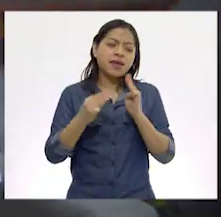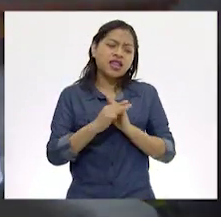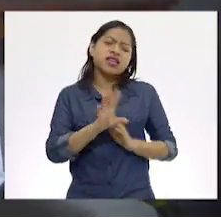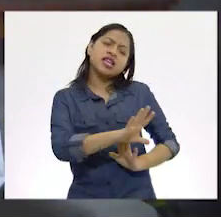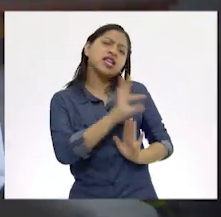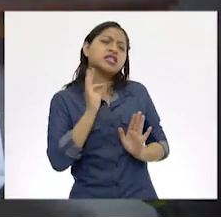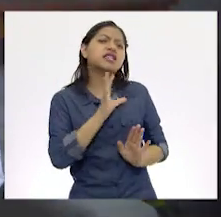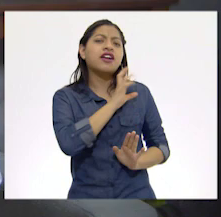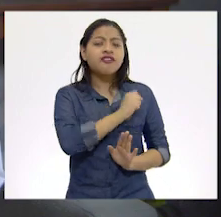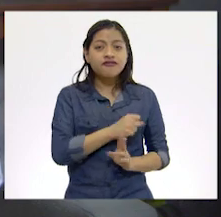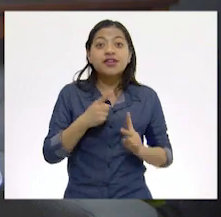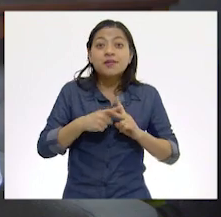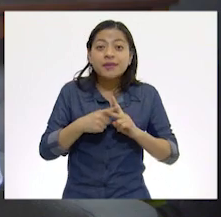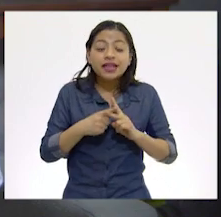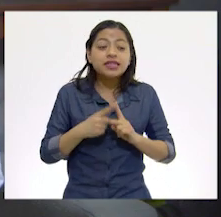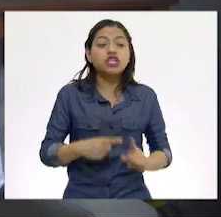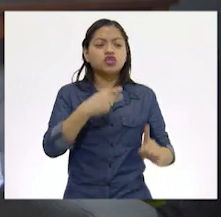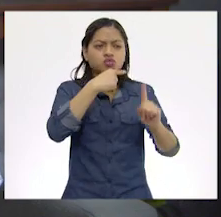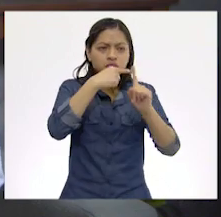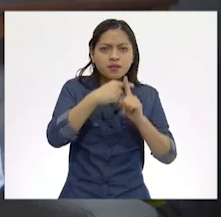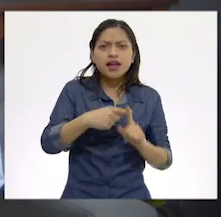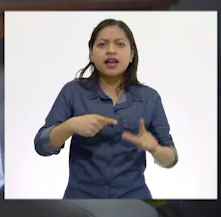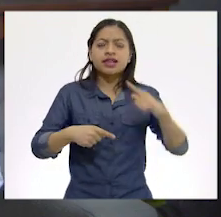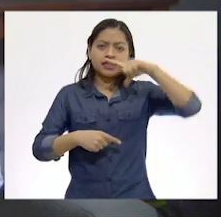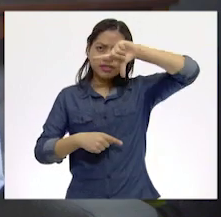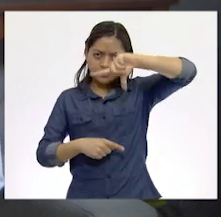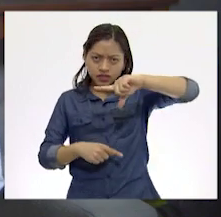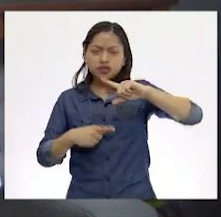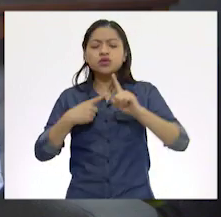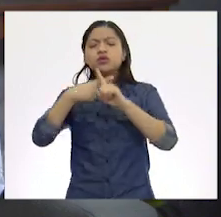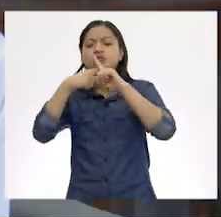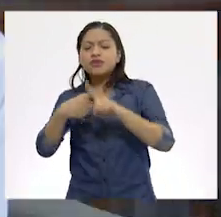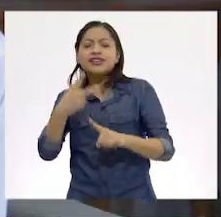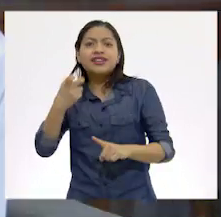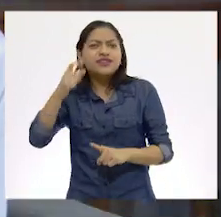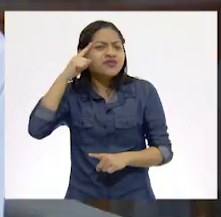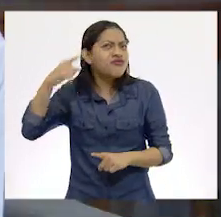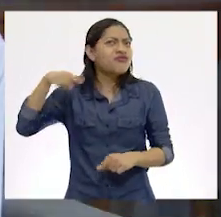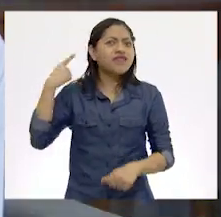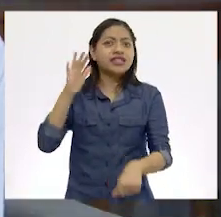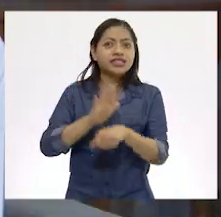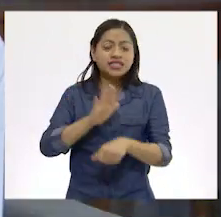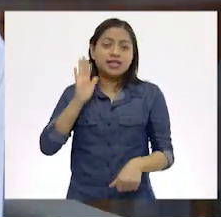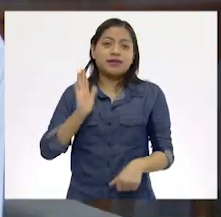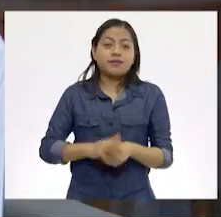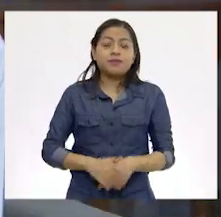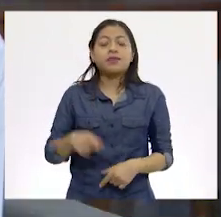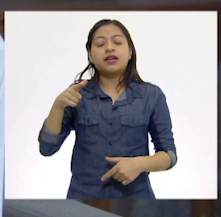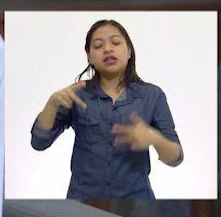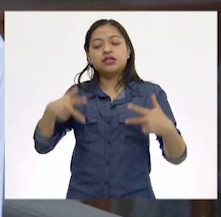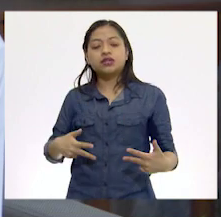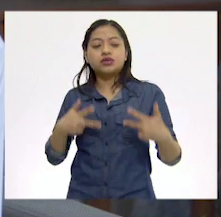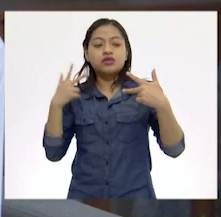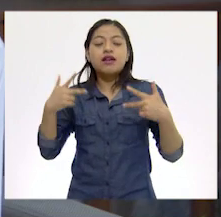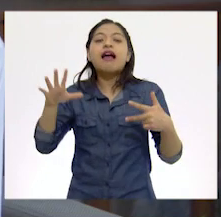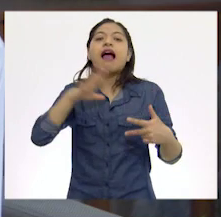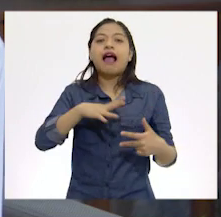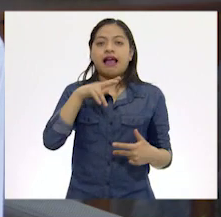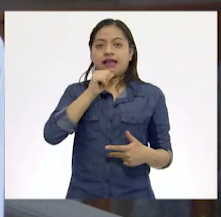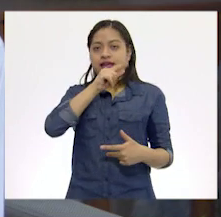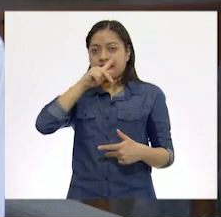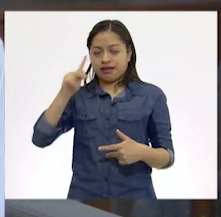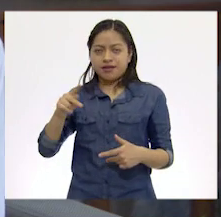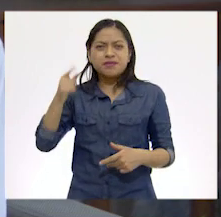que sumar, dividir y multiplicar se me hace más fácil. La clase en línea nos dan una aplicación para que